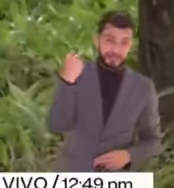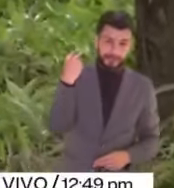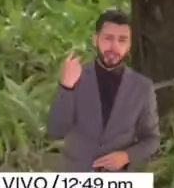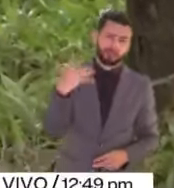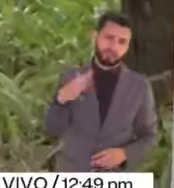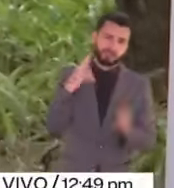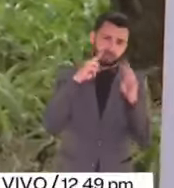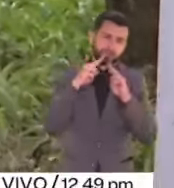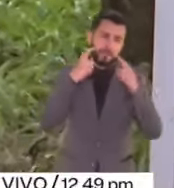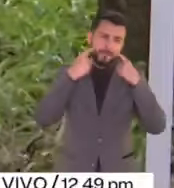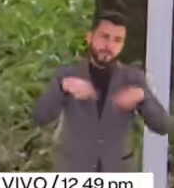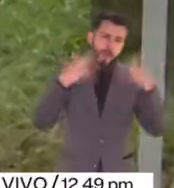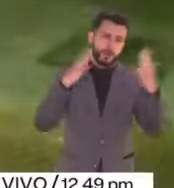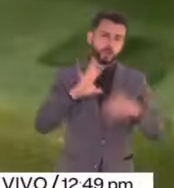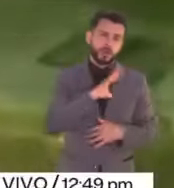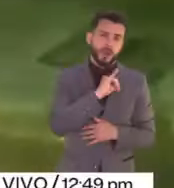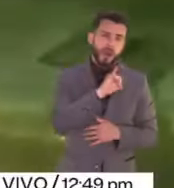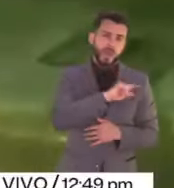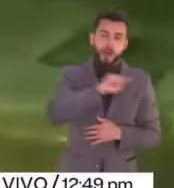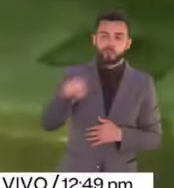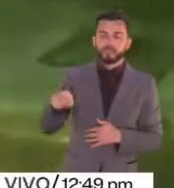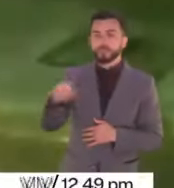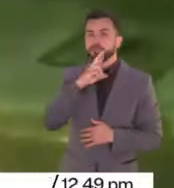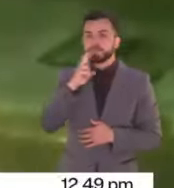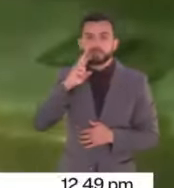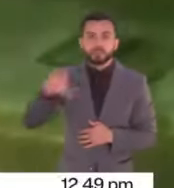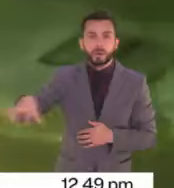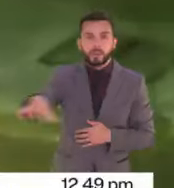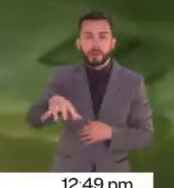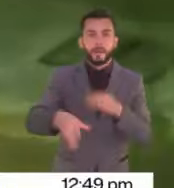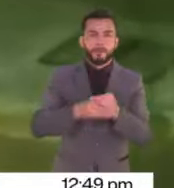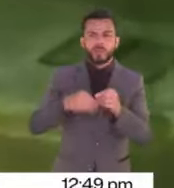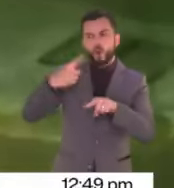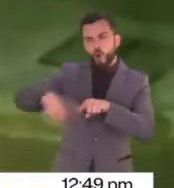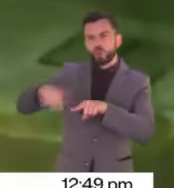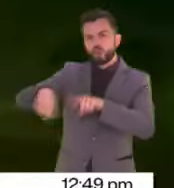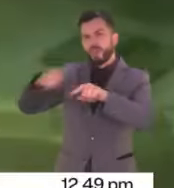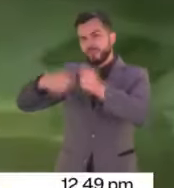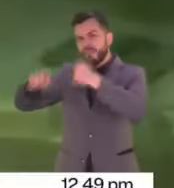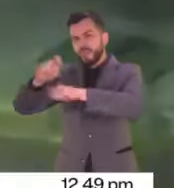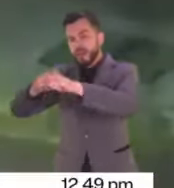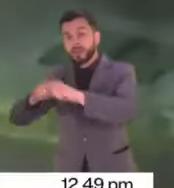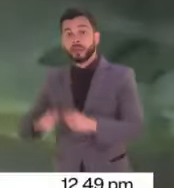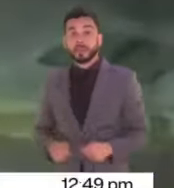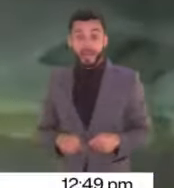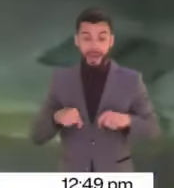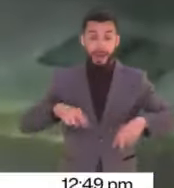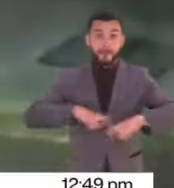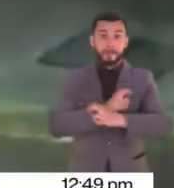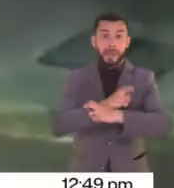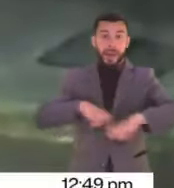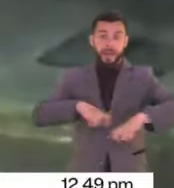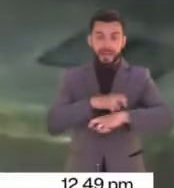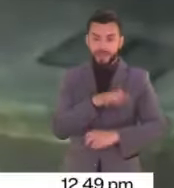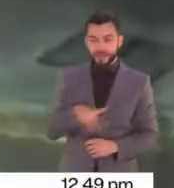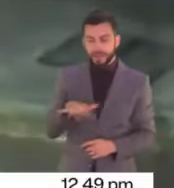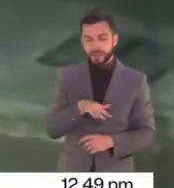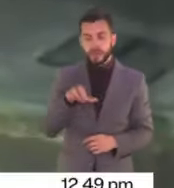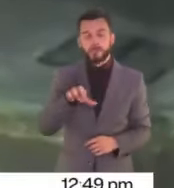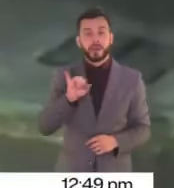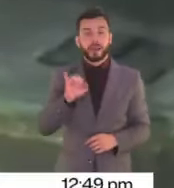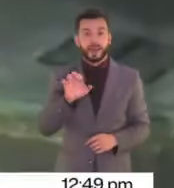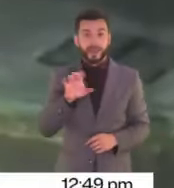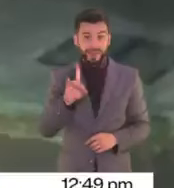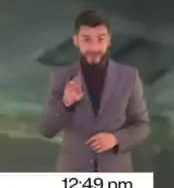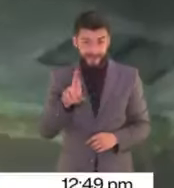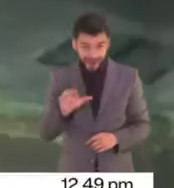muy reconocido para los caleños donde hay restaurantes, pero también en todo tipo de establecimientos comerciales. Pero fue aquí en el Parque de la Piedra donde se registró este